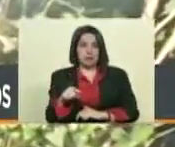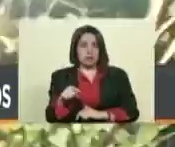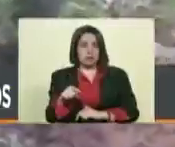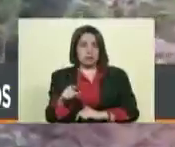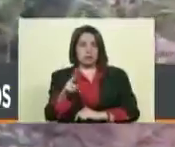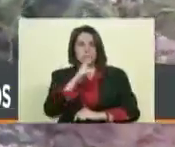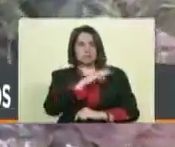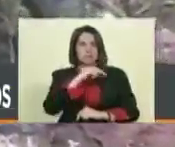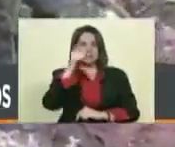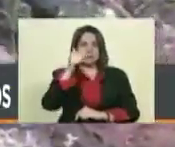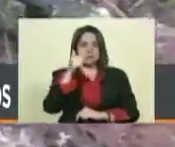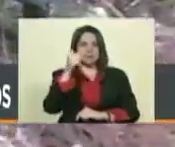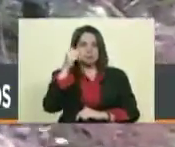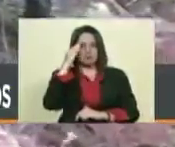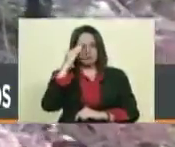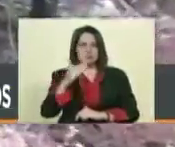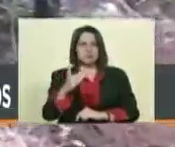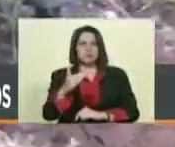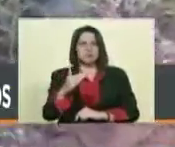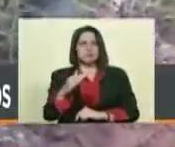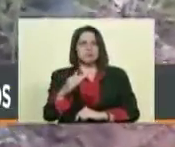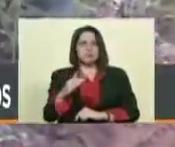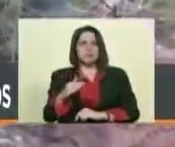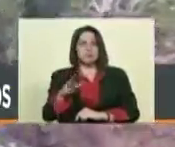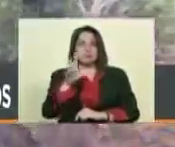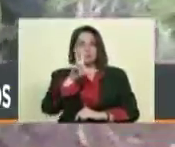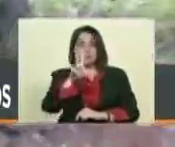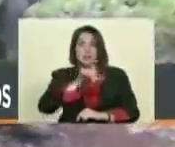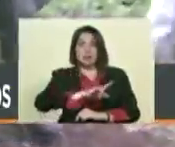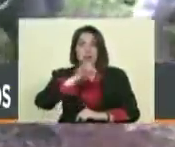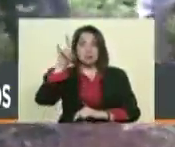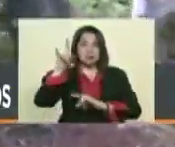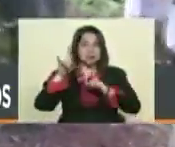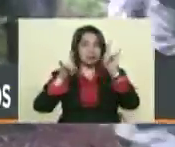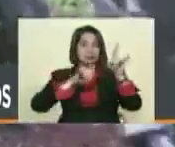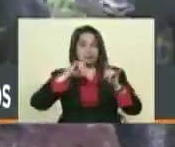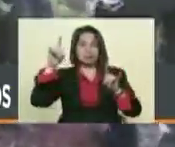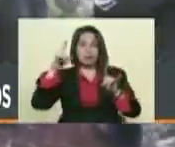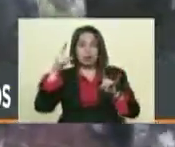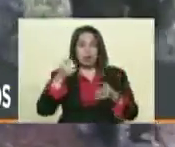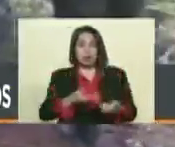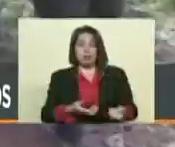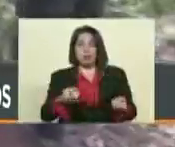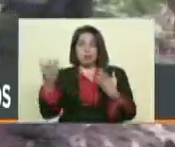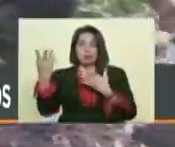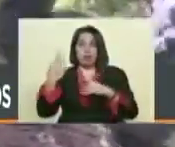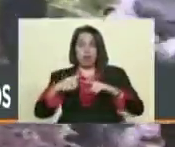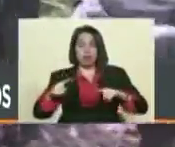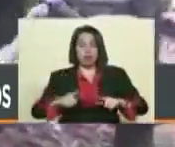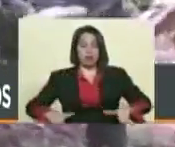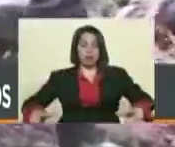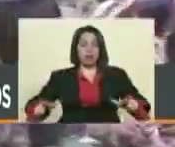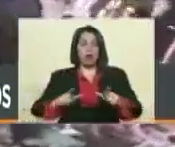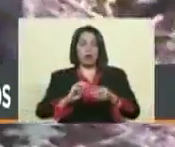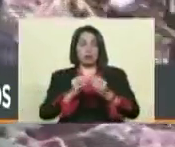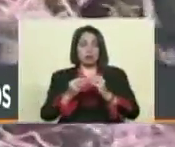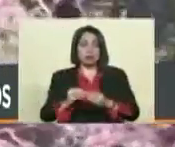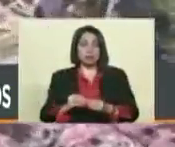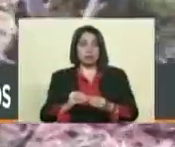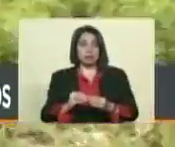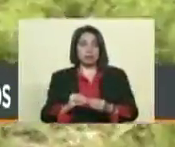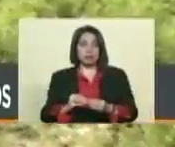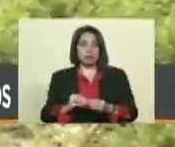comandante, tenemos 3 aeronaves a la orden del comandante de la zona operativa de defensa